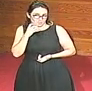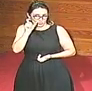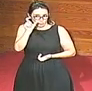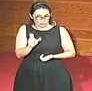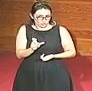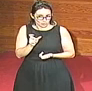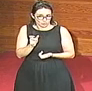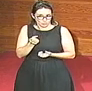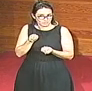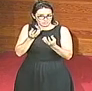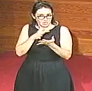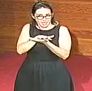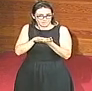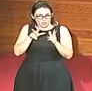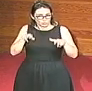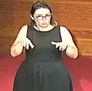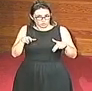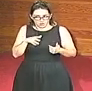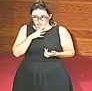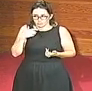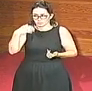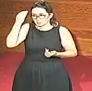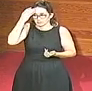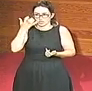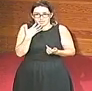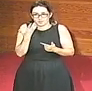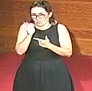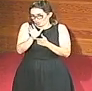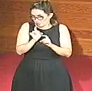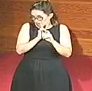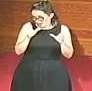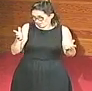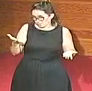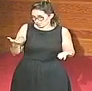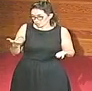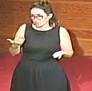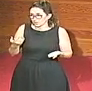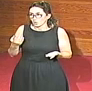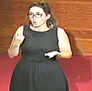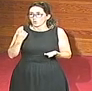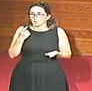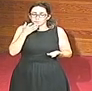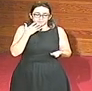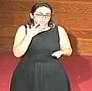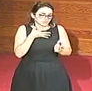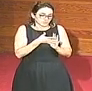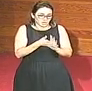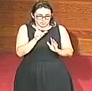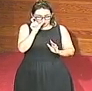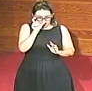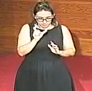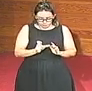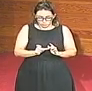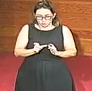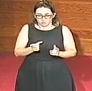de lo que está pasando ahora y que viene a demostrar claramente que es muy difícil dar una información, digamos, que toque al